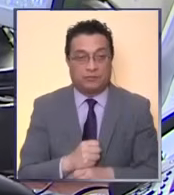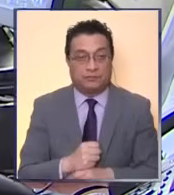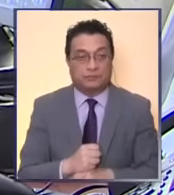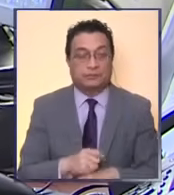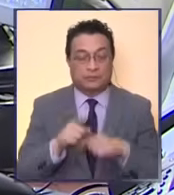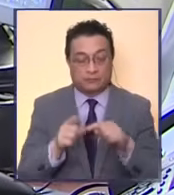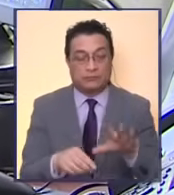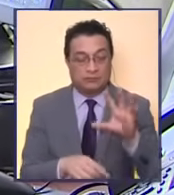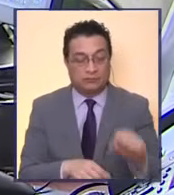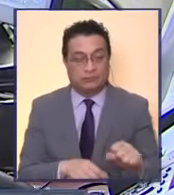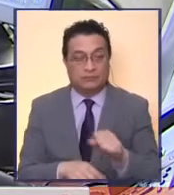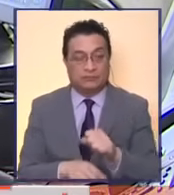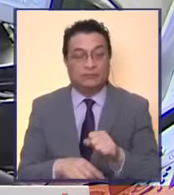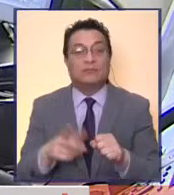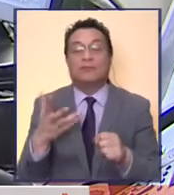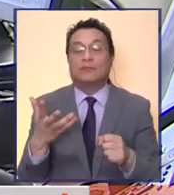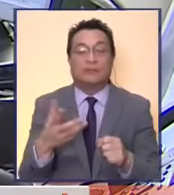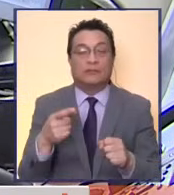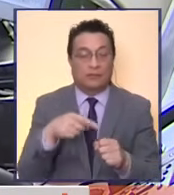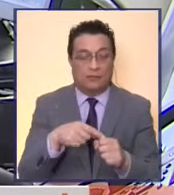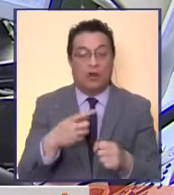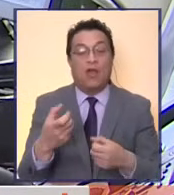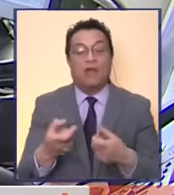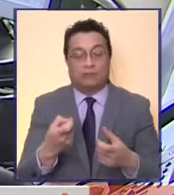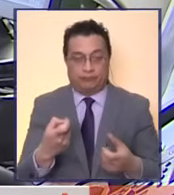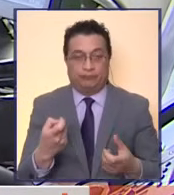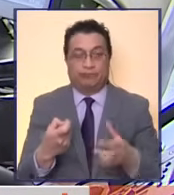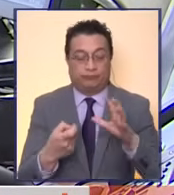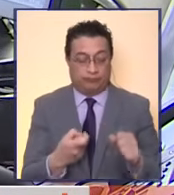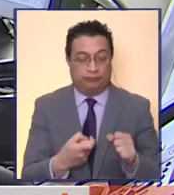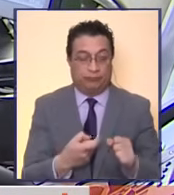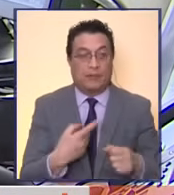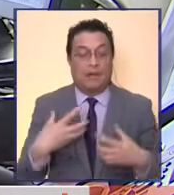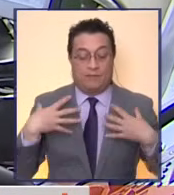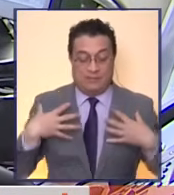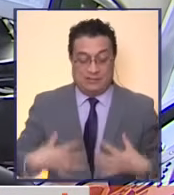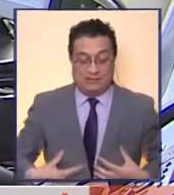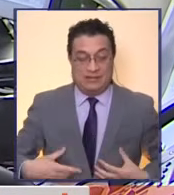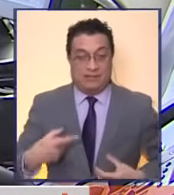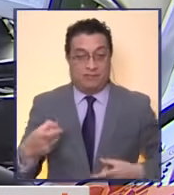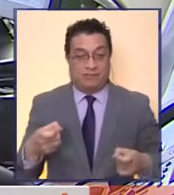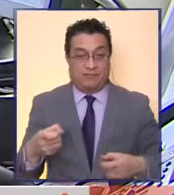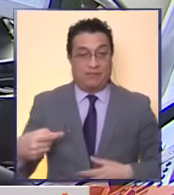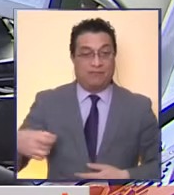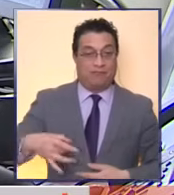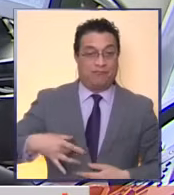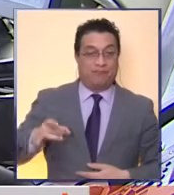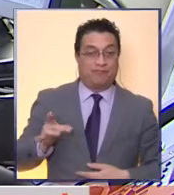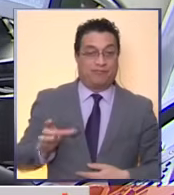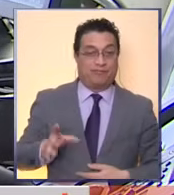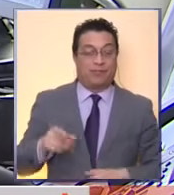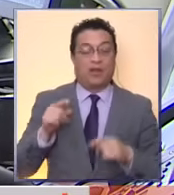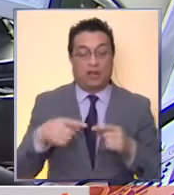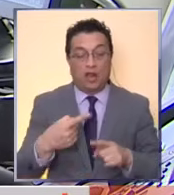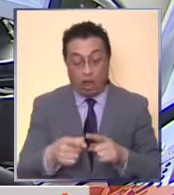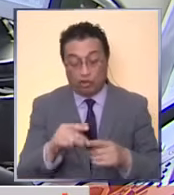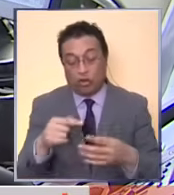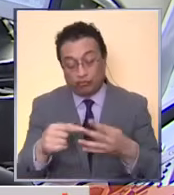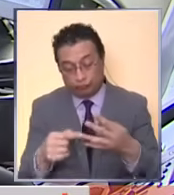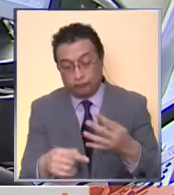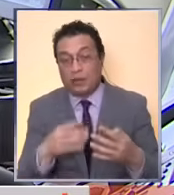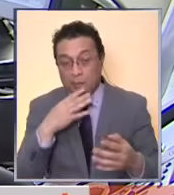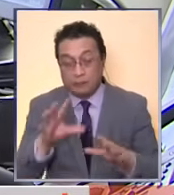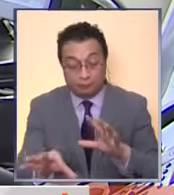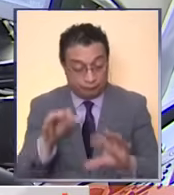fue detenido portando un arma de fuego, un chaleco táctico y otros elementos para cometer delito, lo cual ya